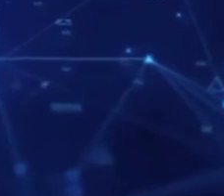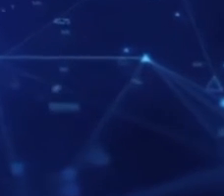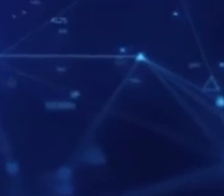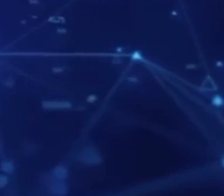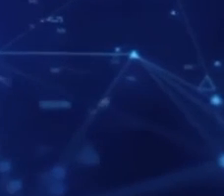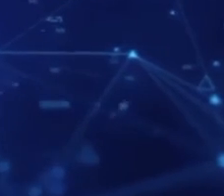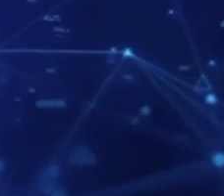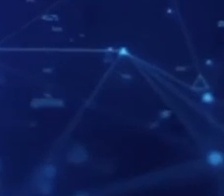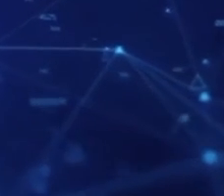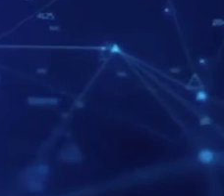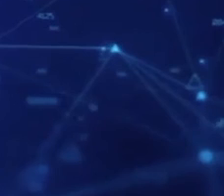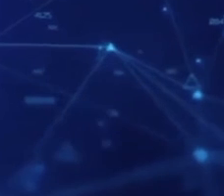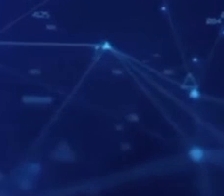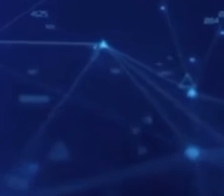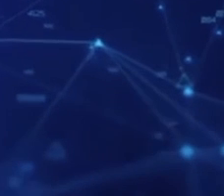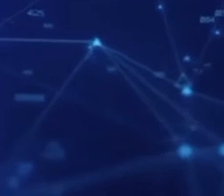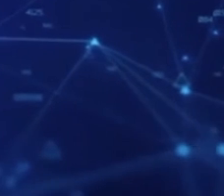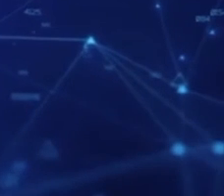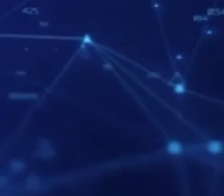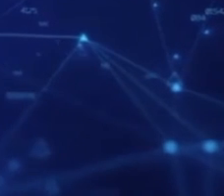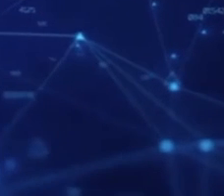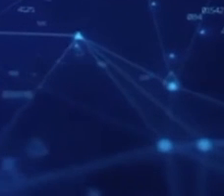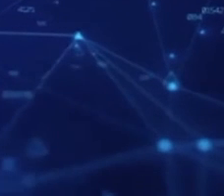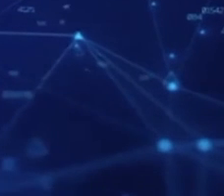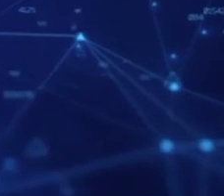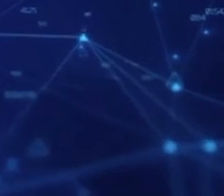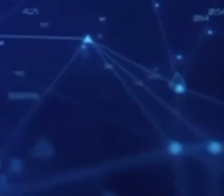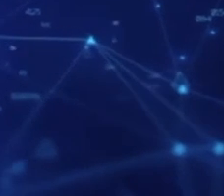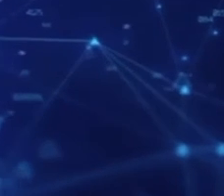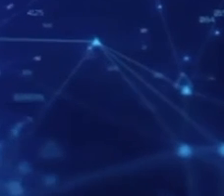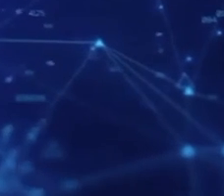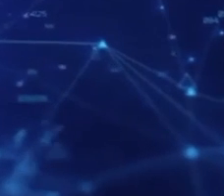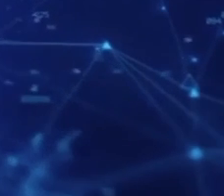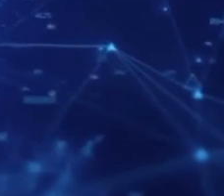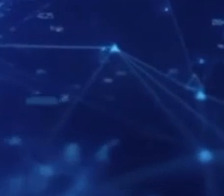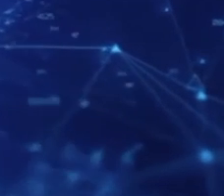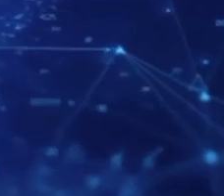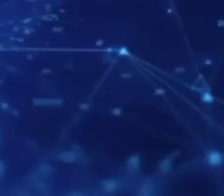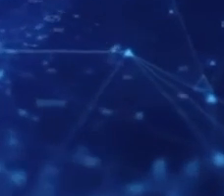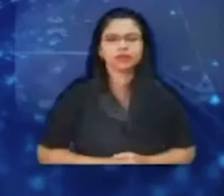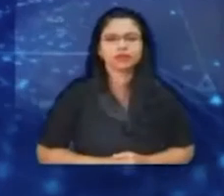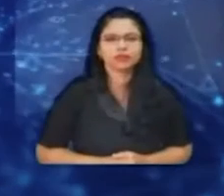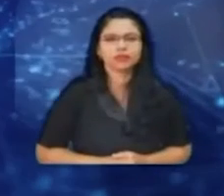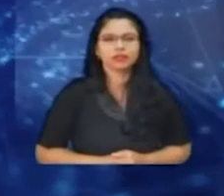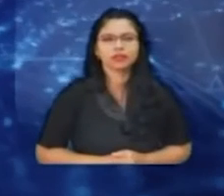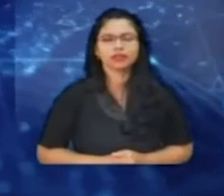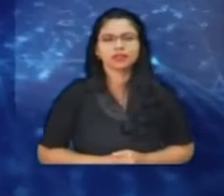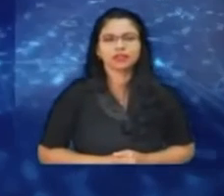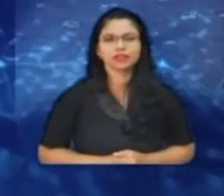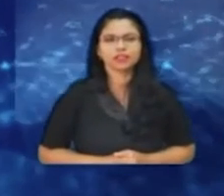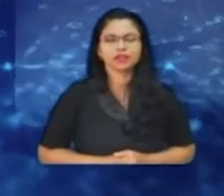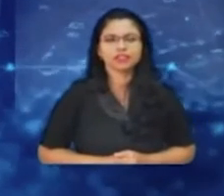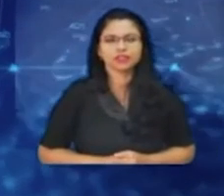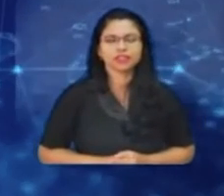satélite notificado ante la OIT. Para el último punto, y viendo un poquito hacia futuro, hablar